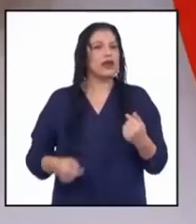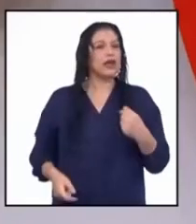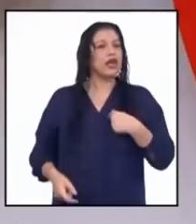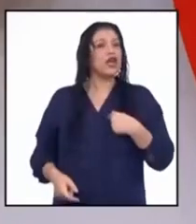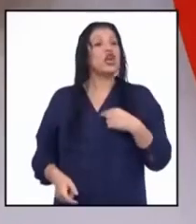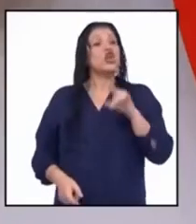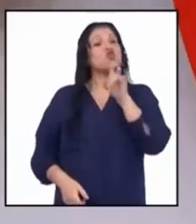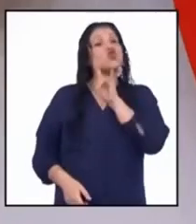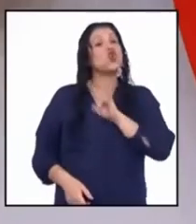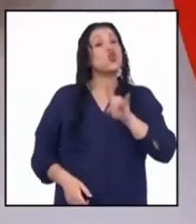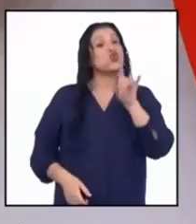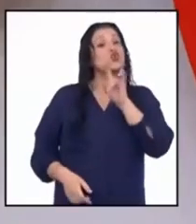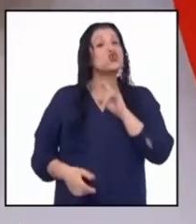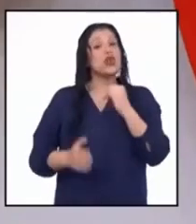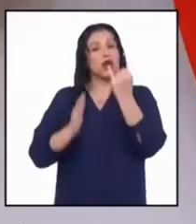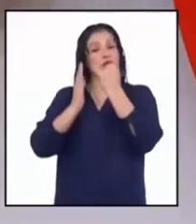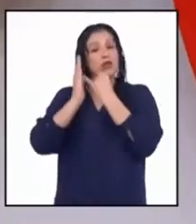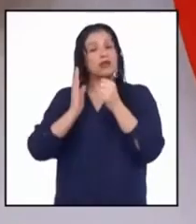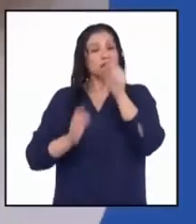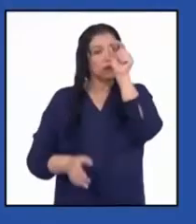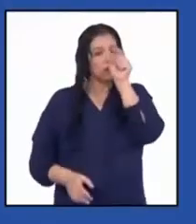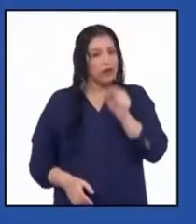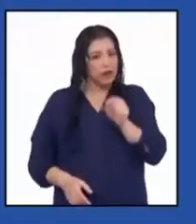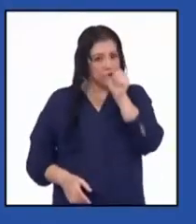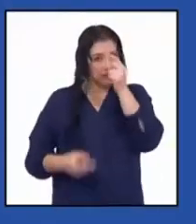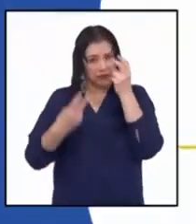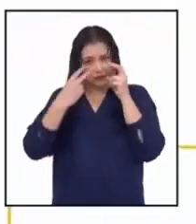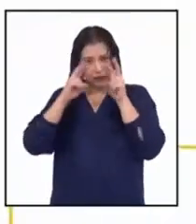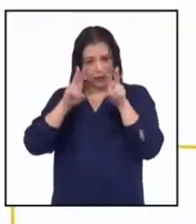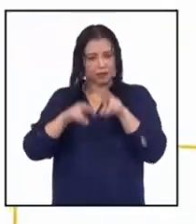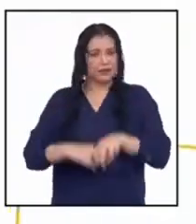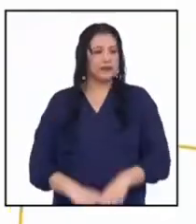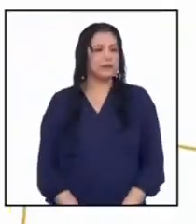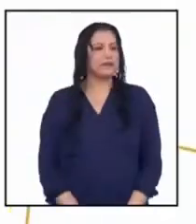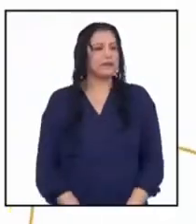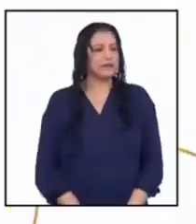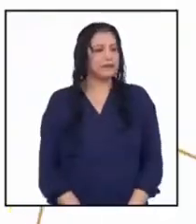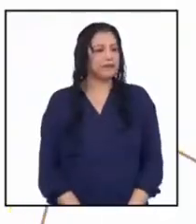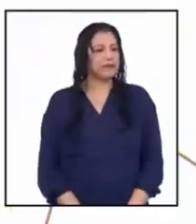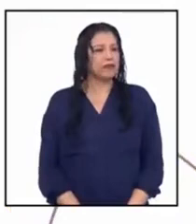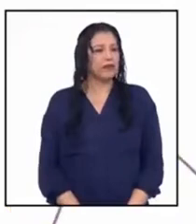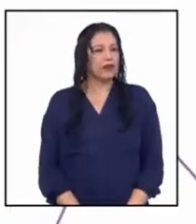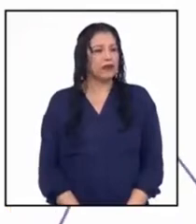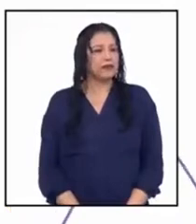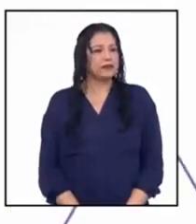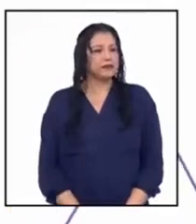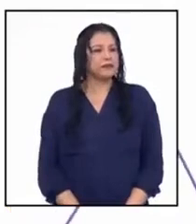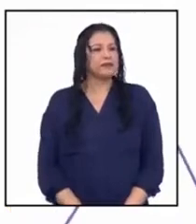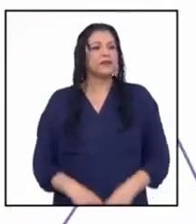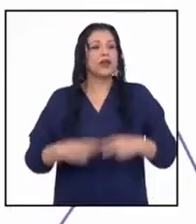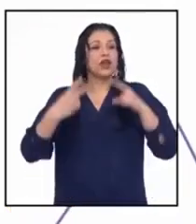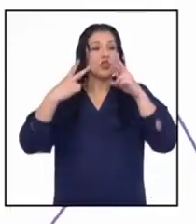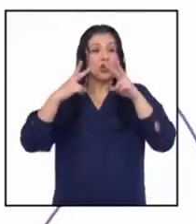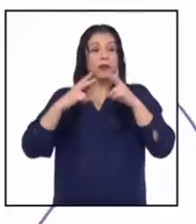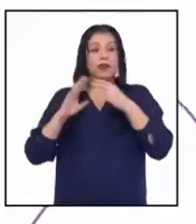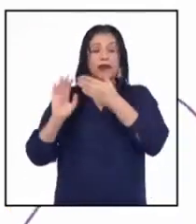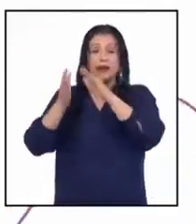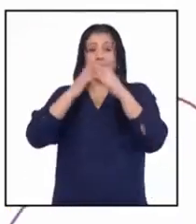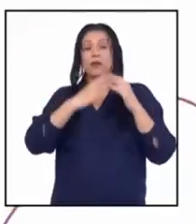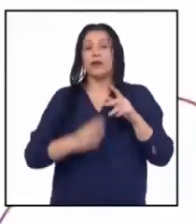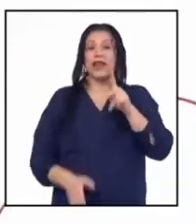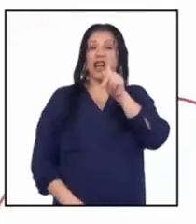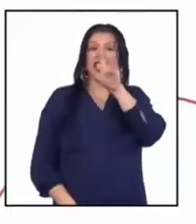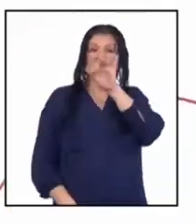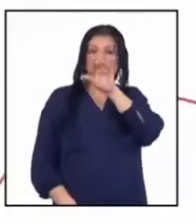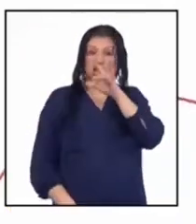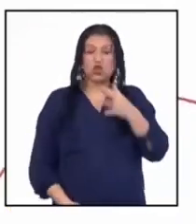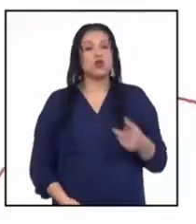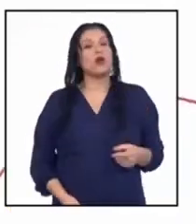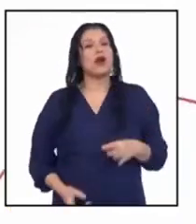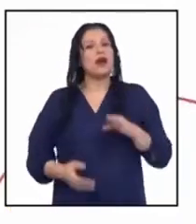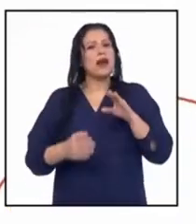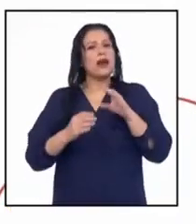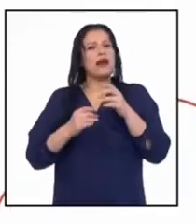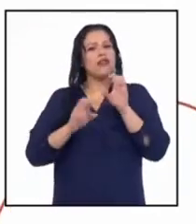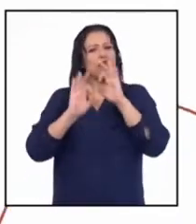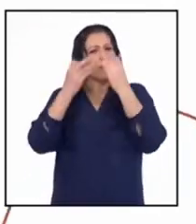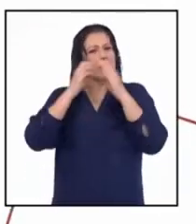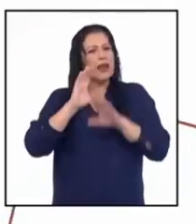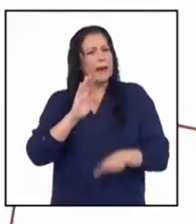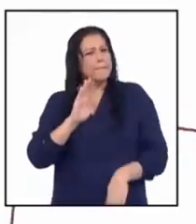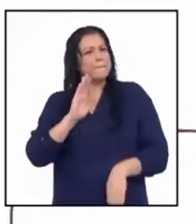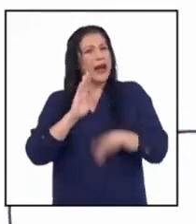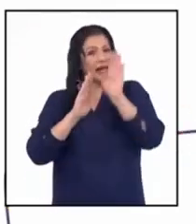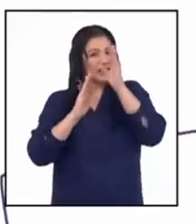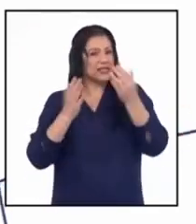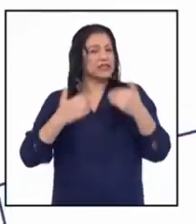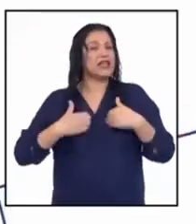usé un gráfico de barras y me resultó esto. Me di cuenta de que en la comunidad quichua el mayor número de familias tiene